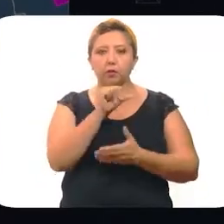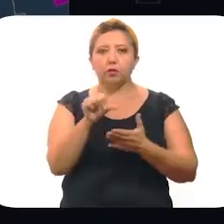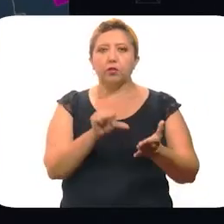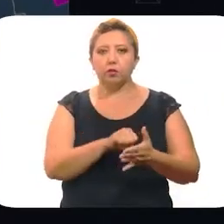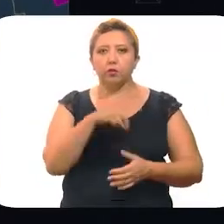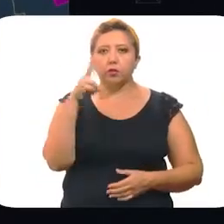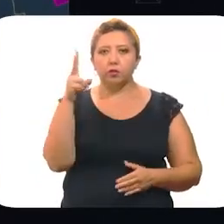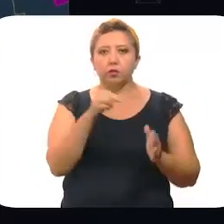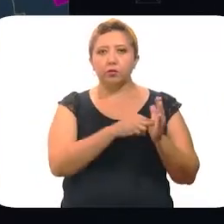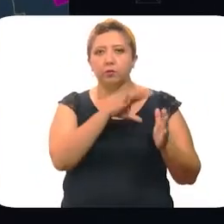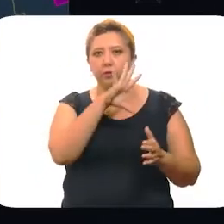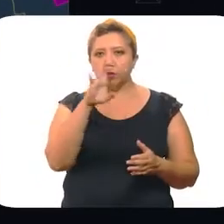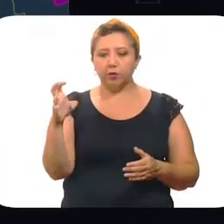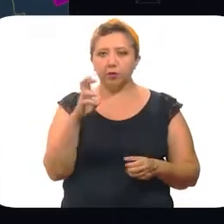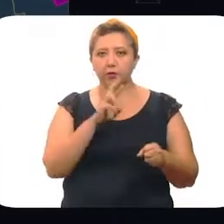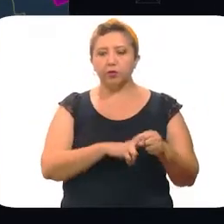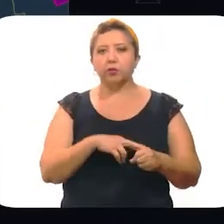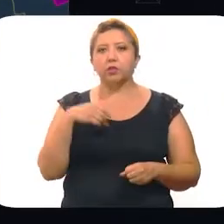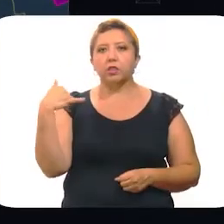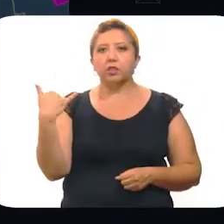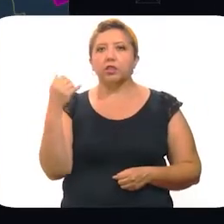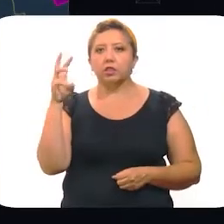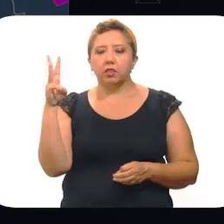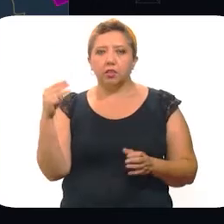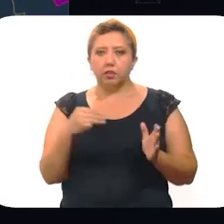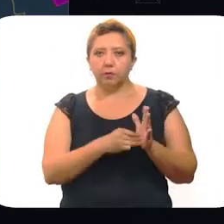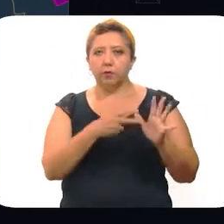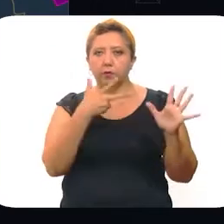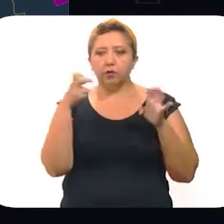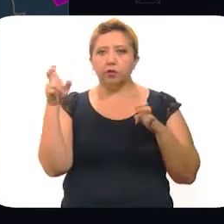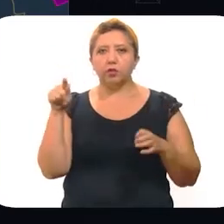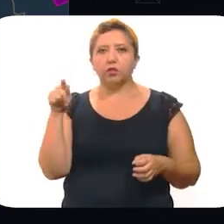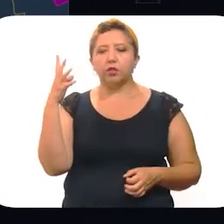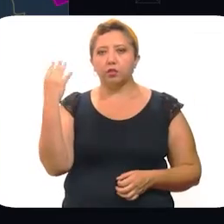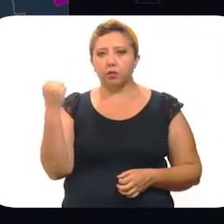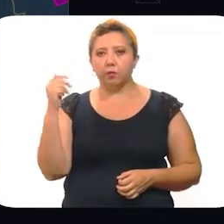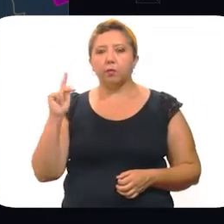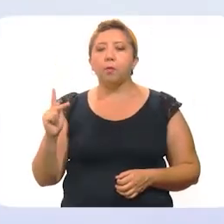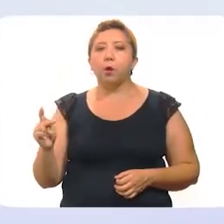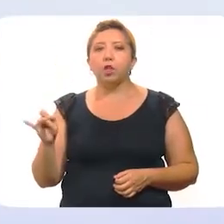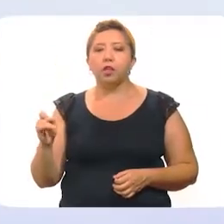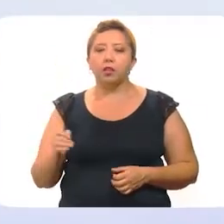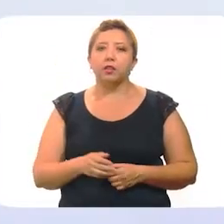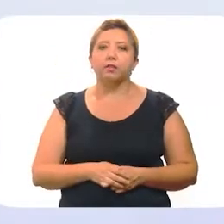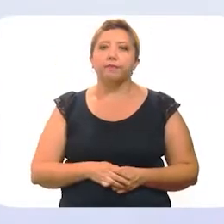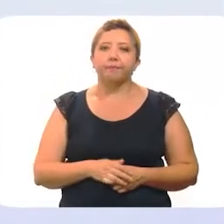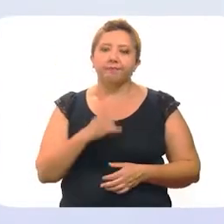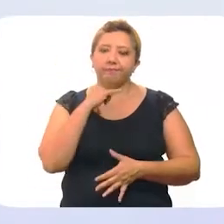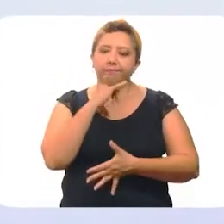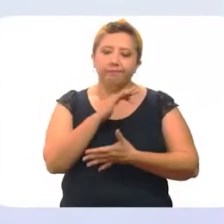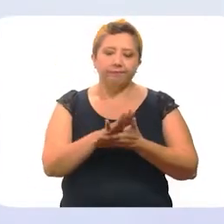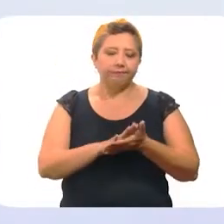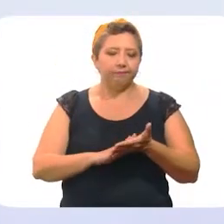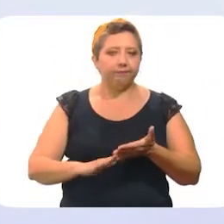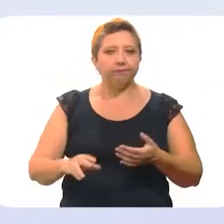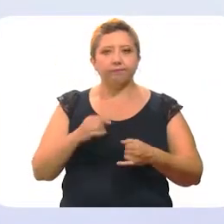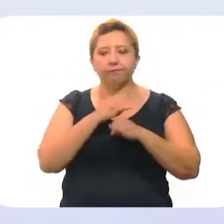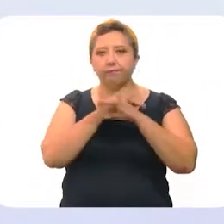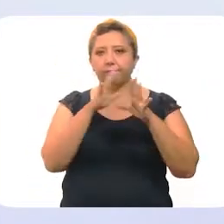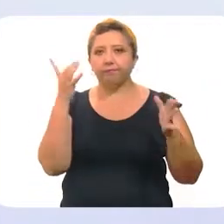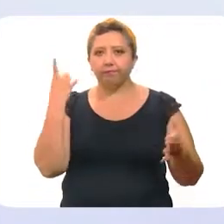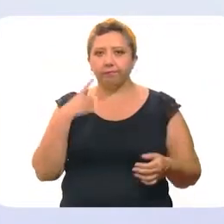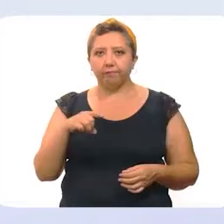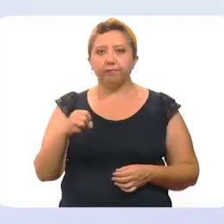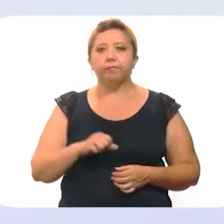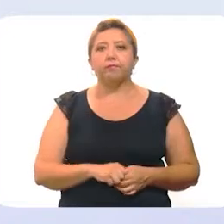centro, 2.500 en la zona sur y 3.879 en la zona poniente. Lamentablemente en este parte médico